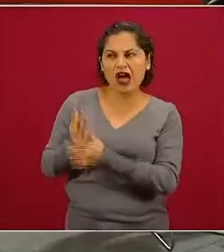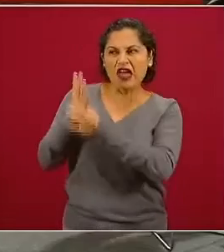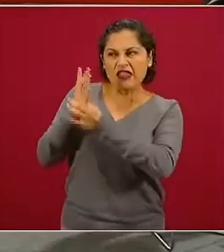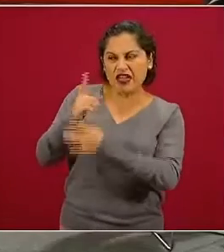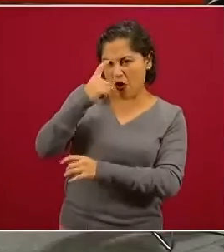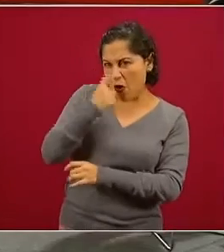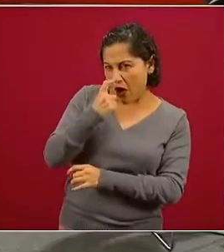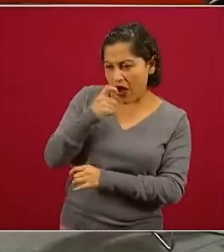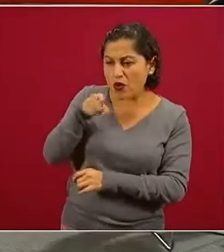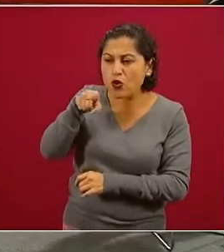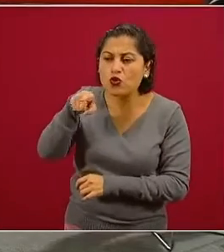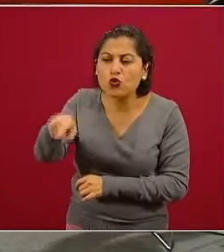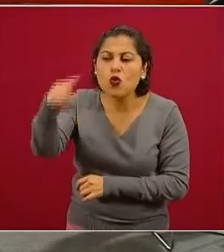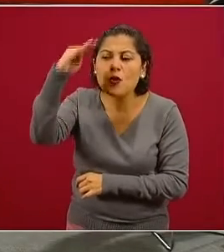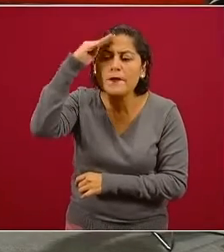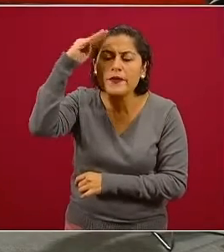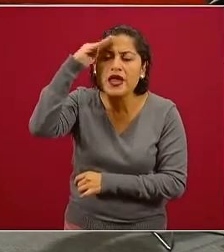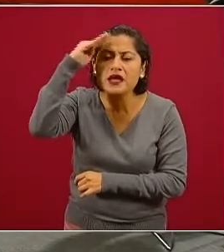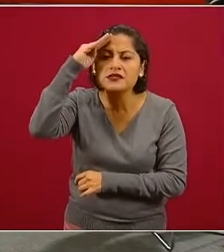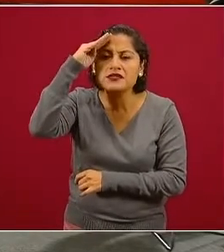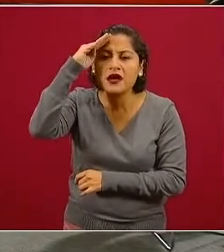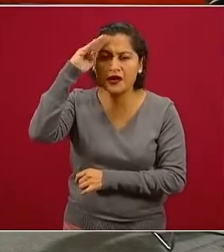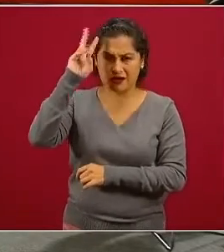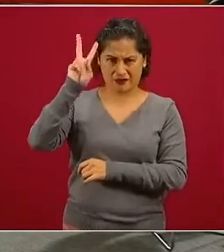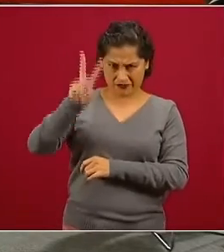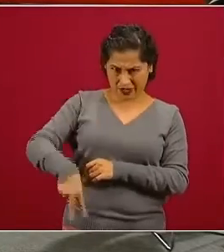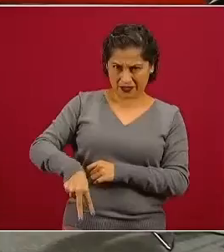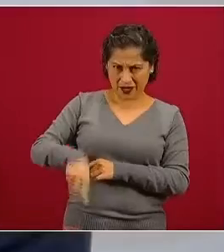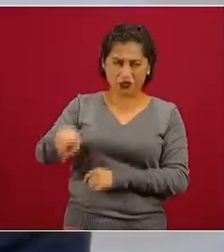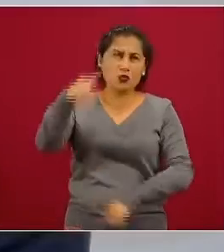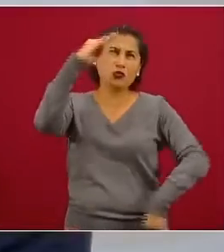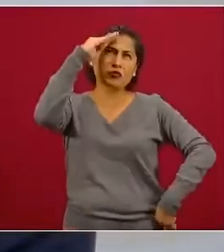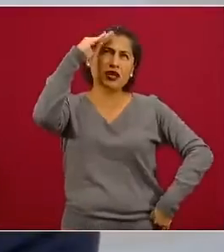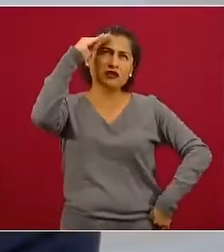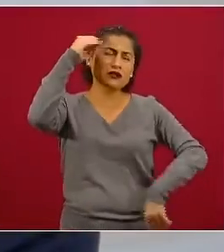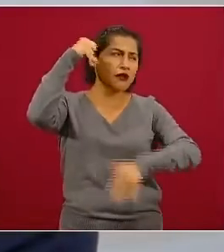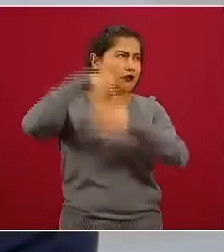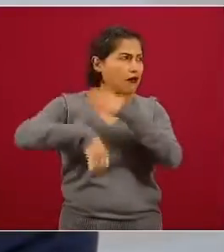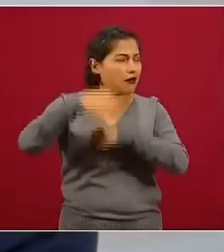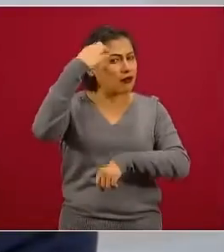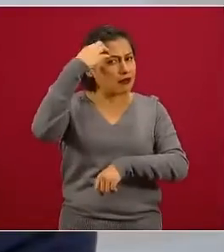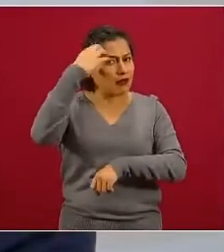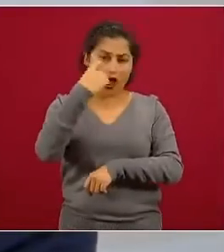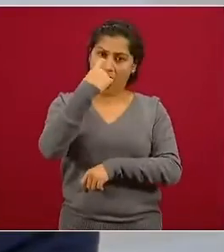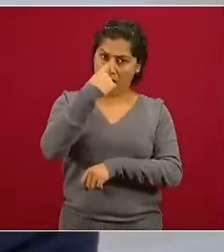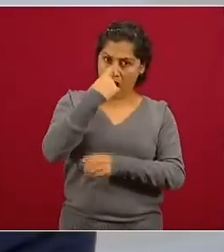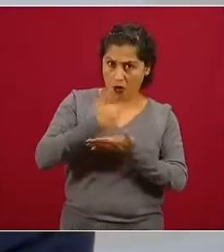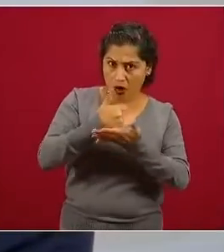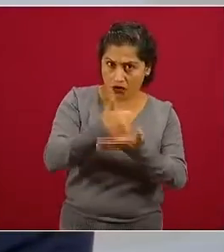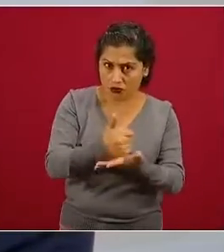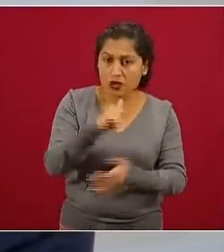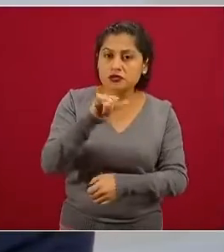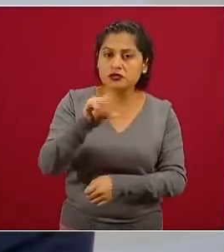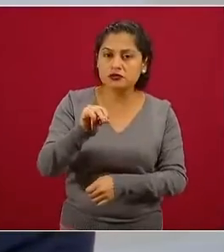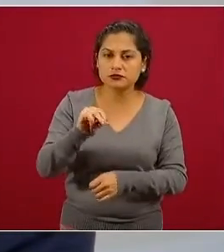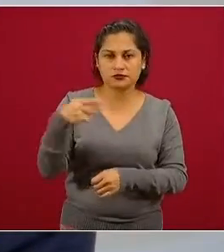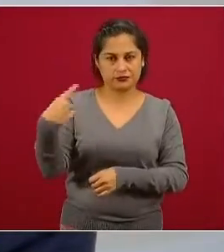público, el espíritu público nuestro de comunicadores es también de hacer las buenas preguntas y pero hacer nuestro